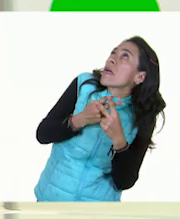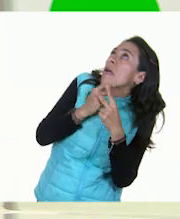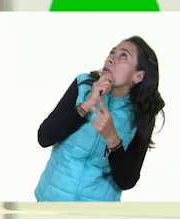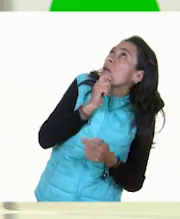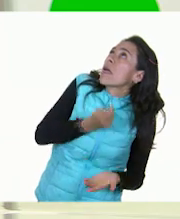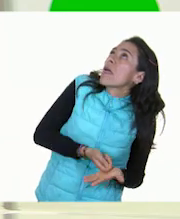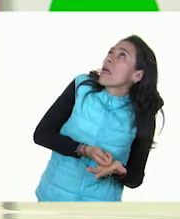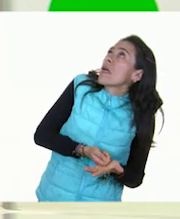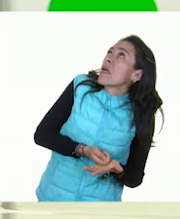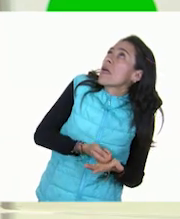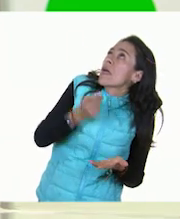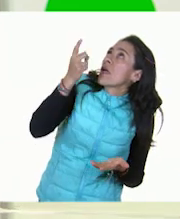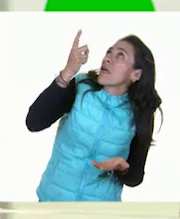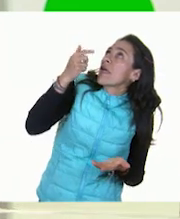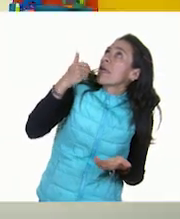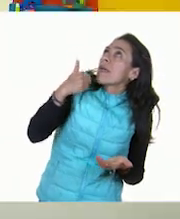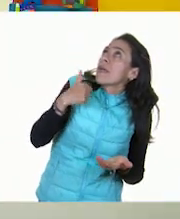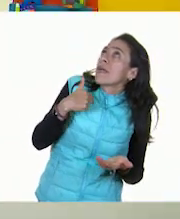doncella.